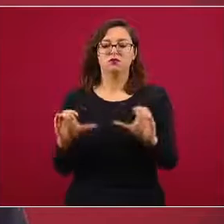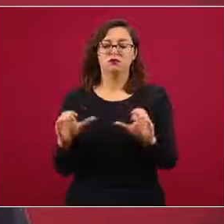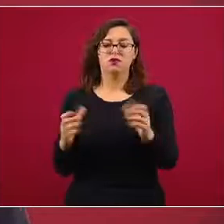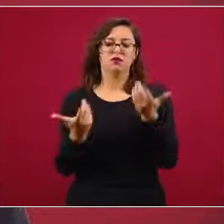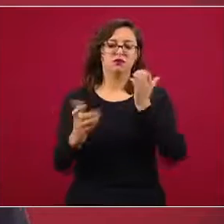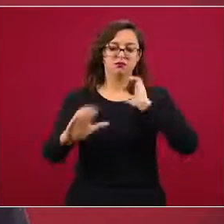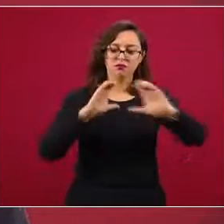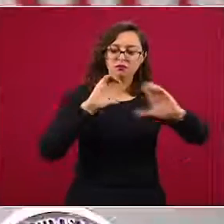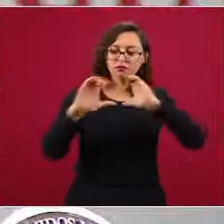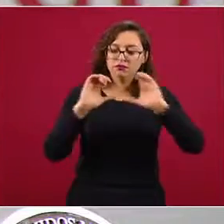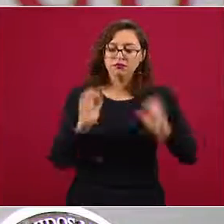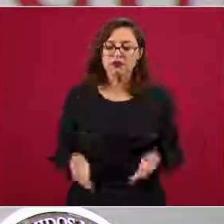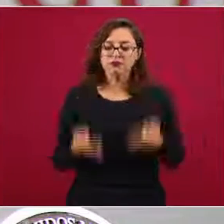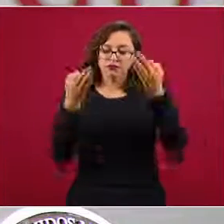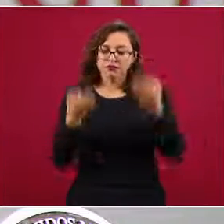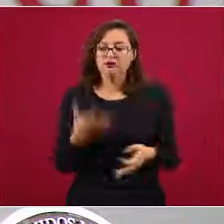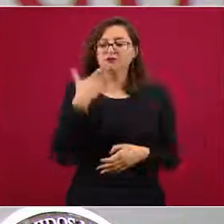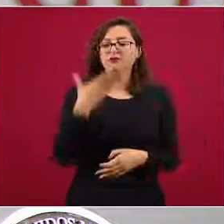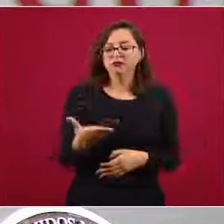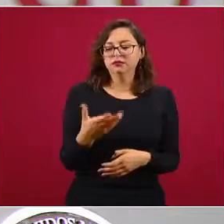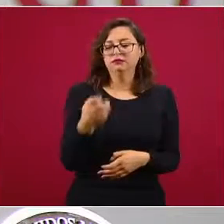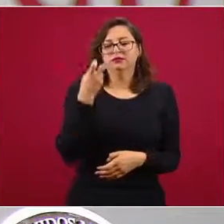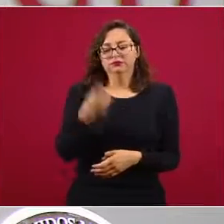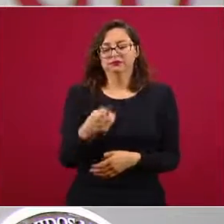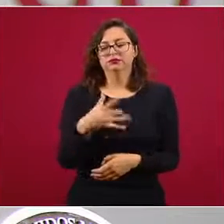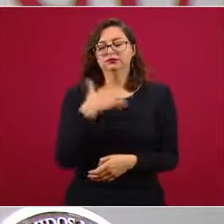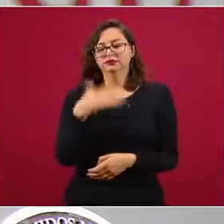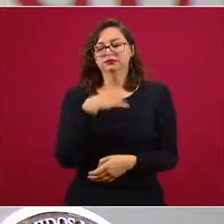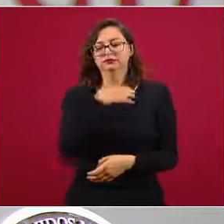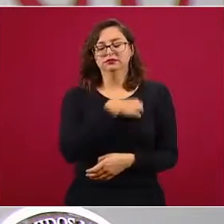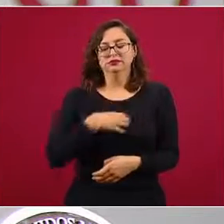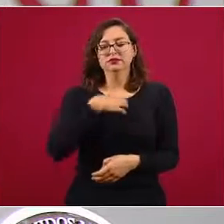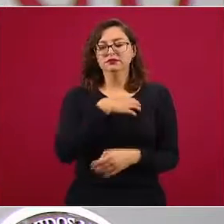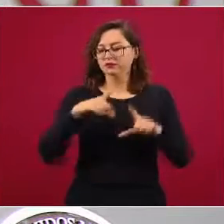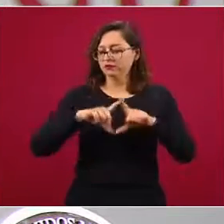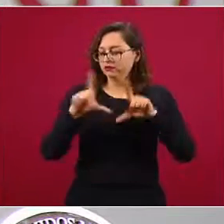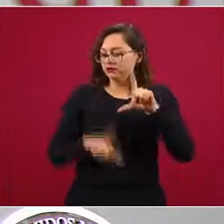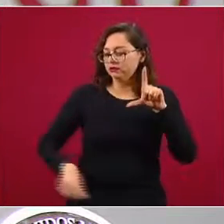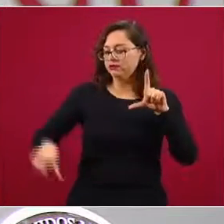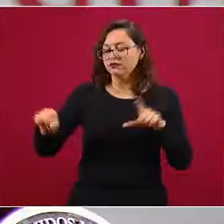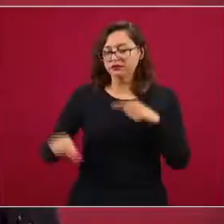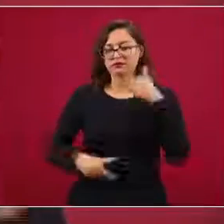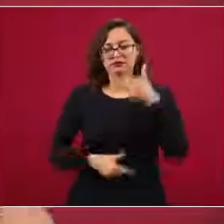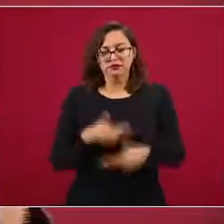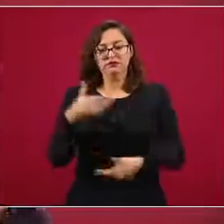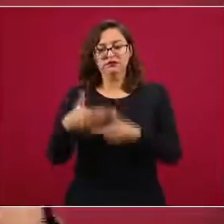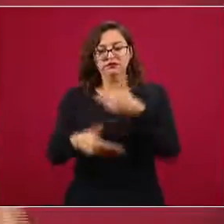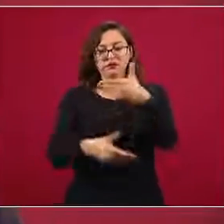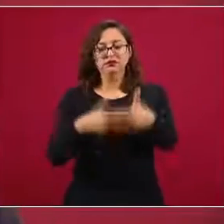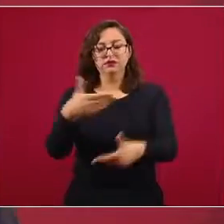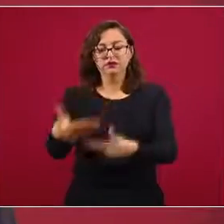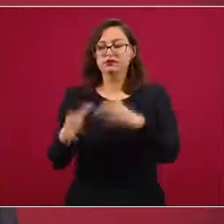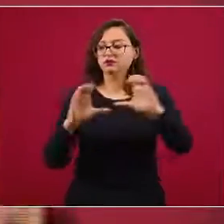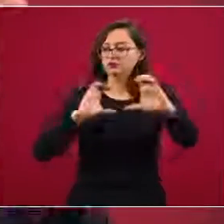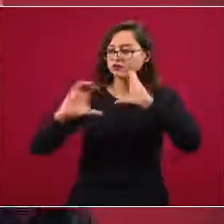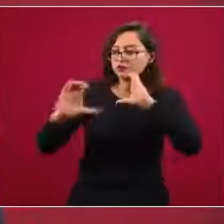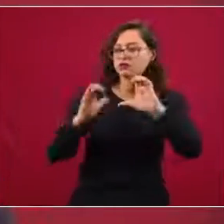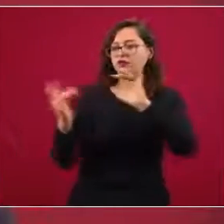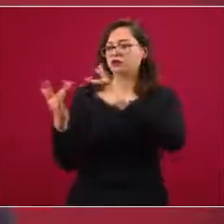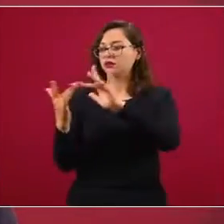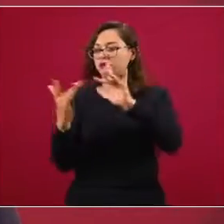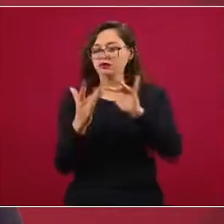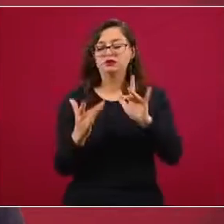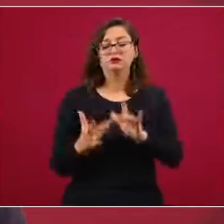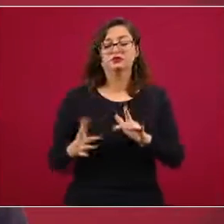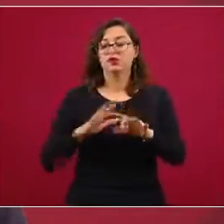buena comunicación, y también eso es motivo de satisfacción cómo México ha logrado estos esquemas de comunicación en los